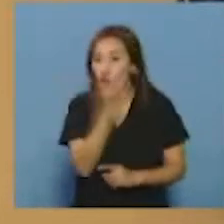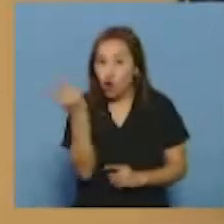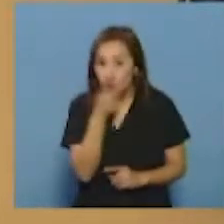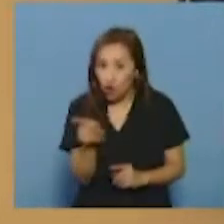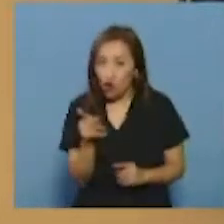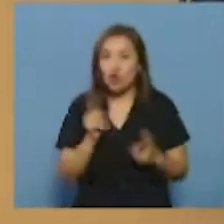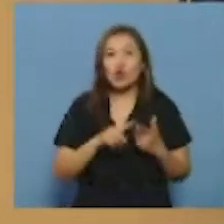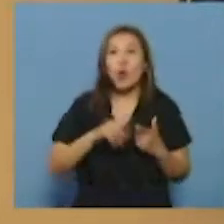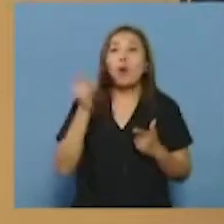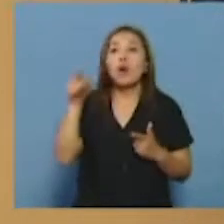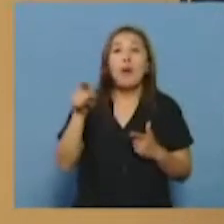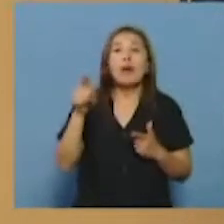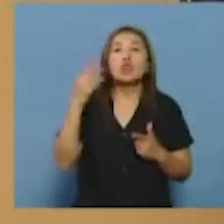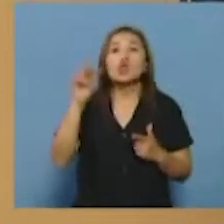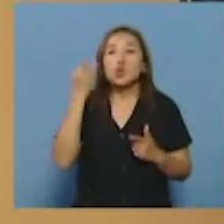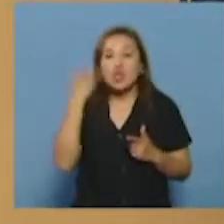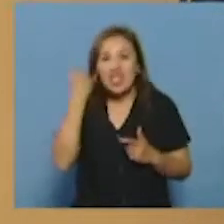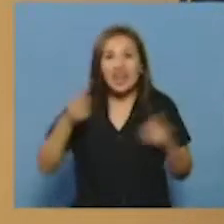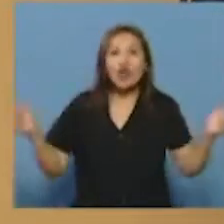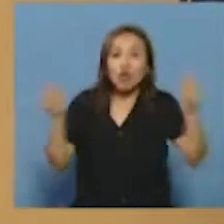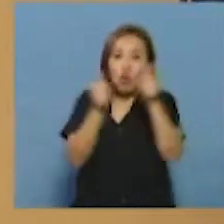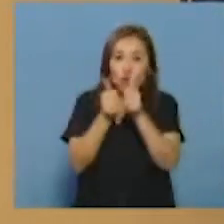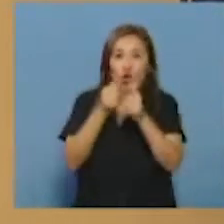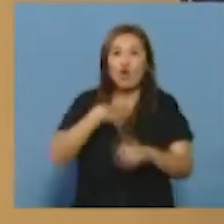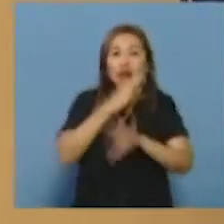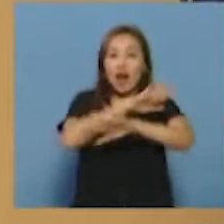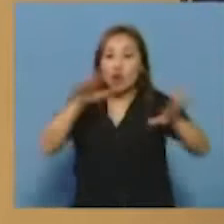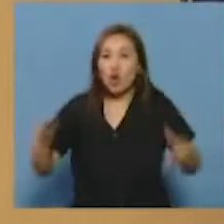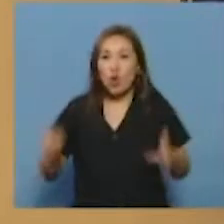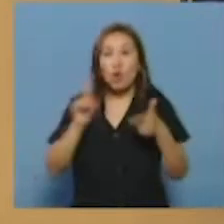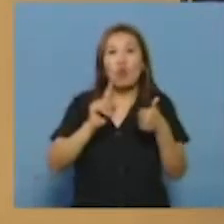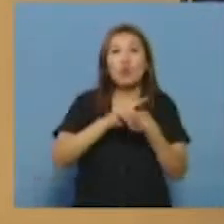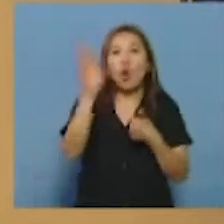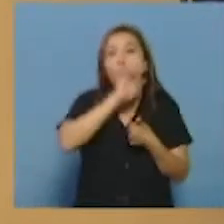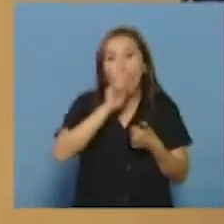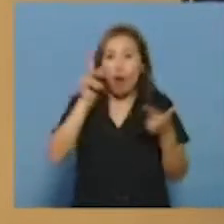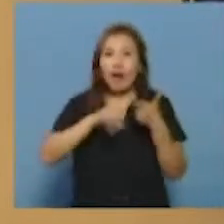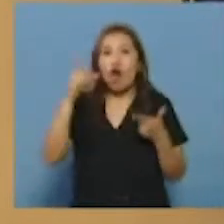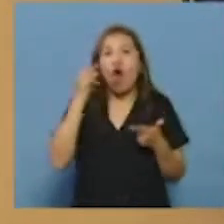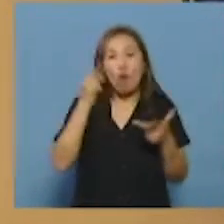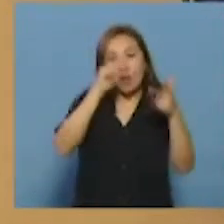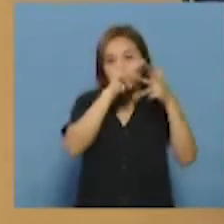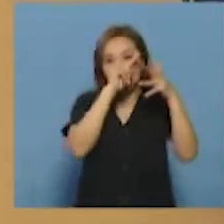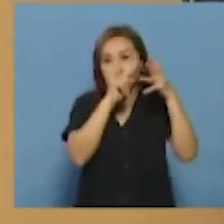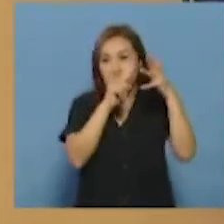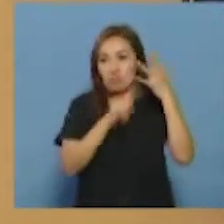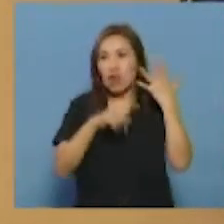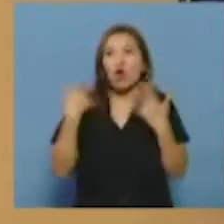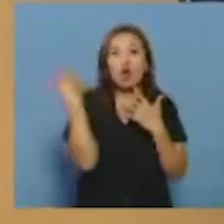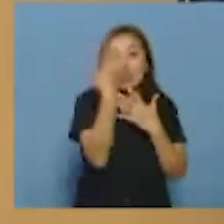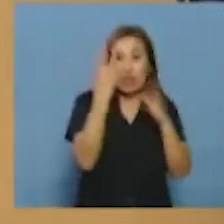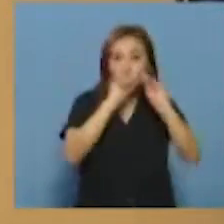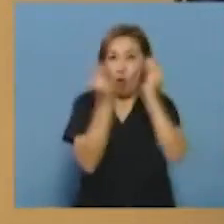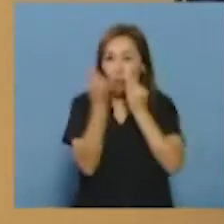Edgardo Balsán Ruller, acompañados por los alumnos Franco Lafón, Rocío Balanza, Jimena Van, Nazarena Plaza